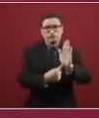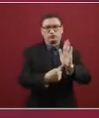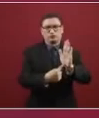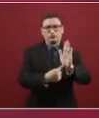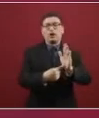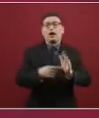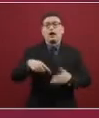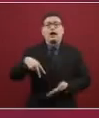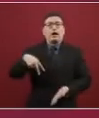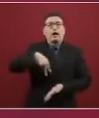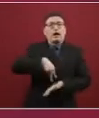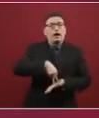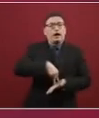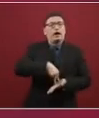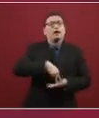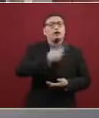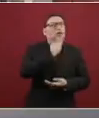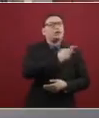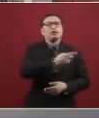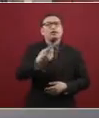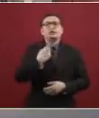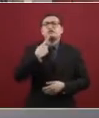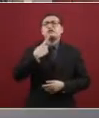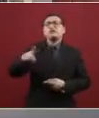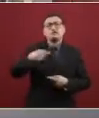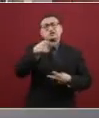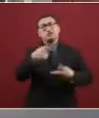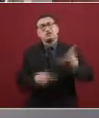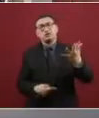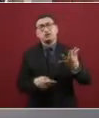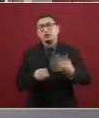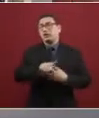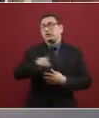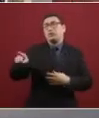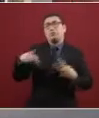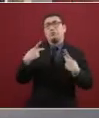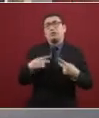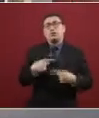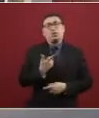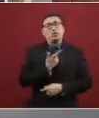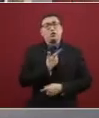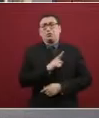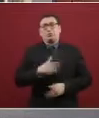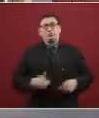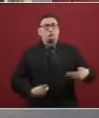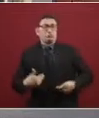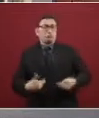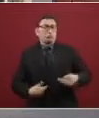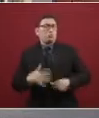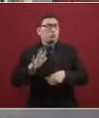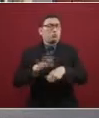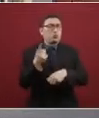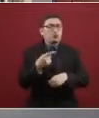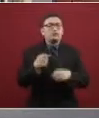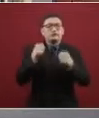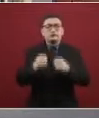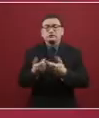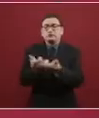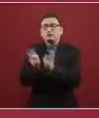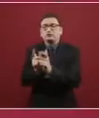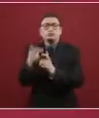mucho porque seguramente hay políticos del antiguo régimen